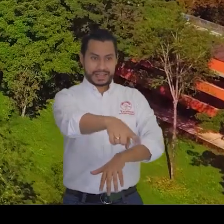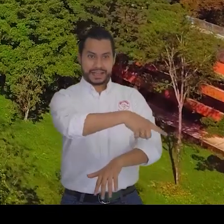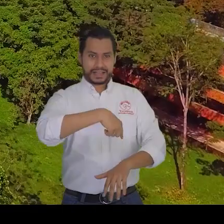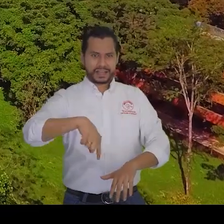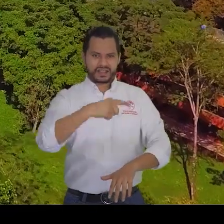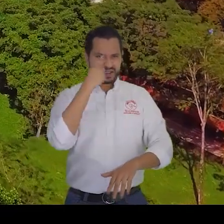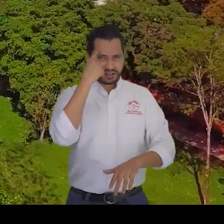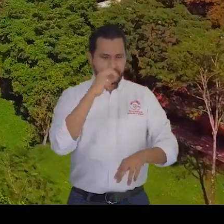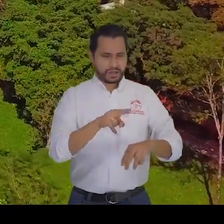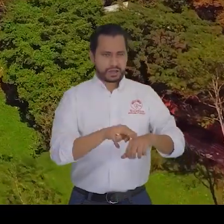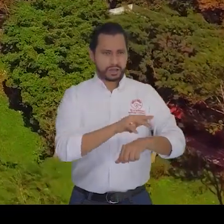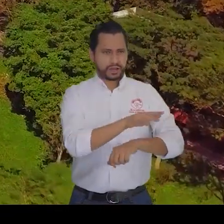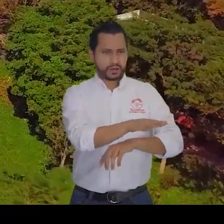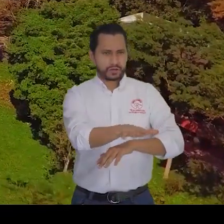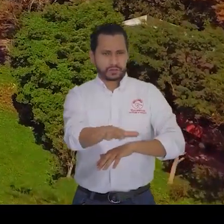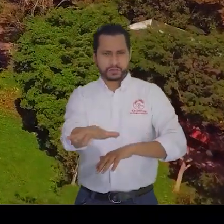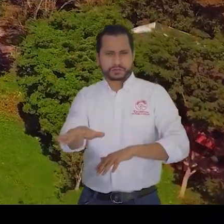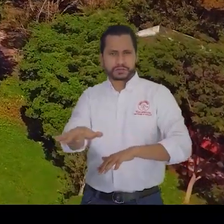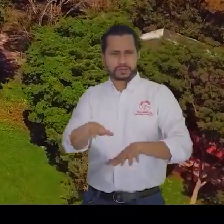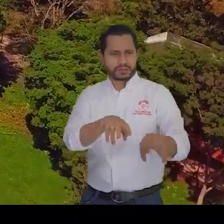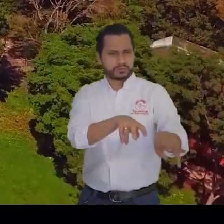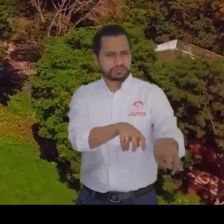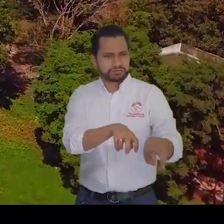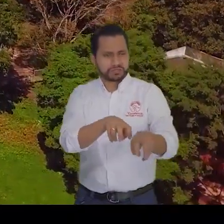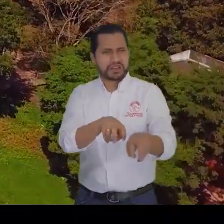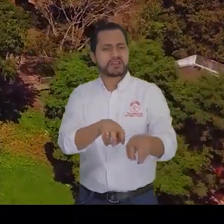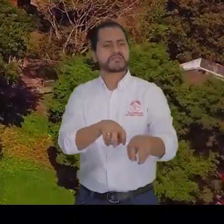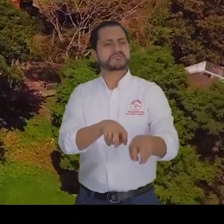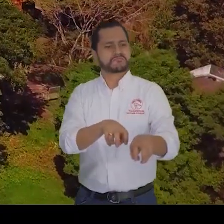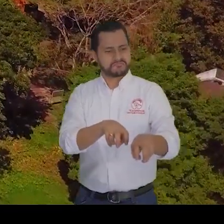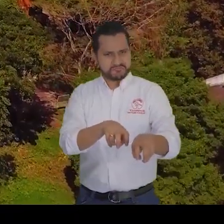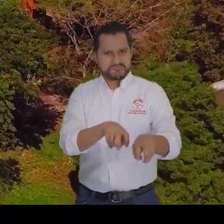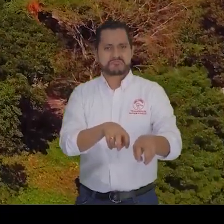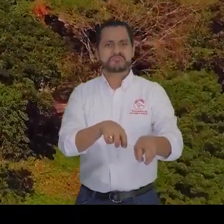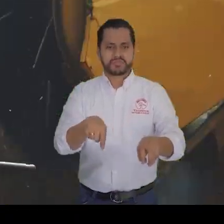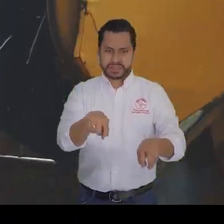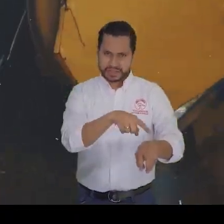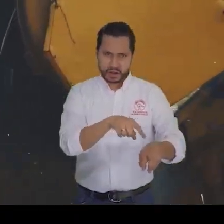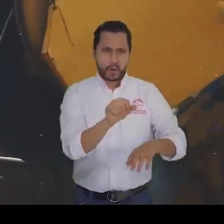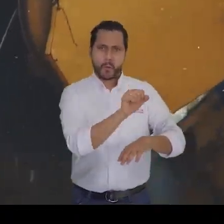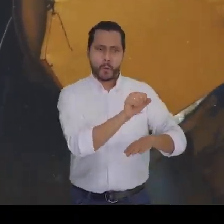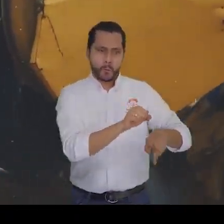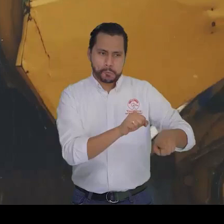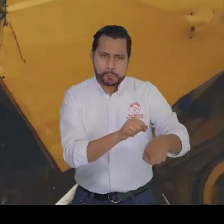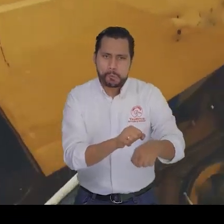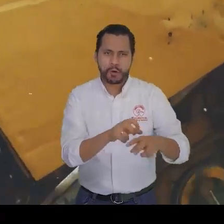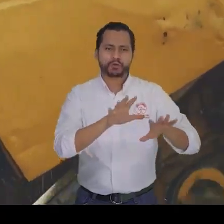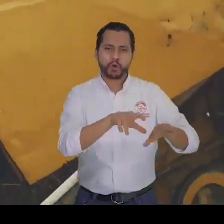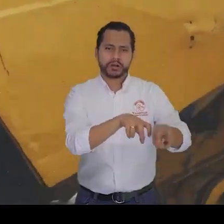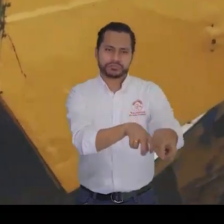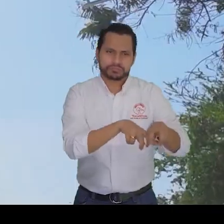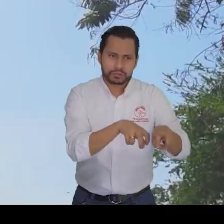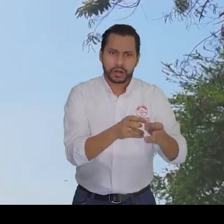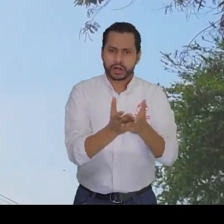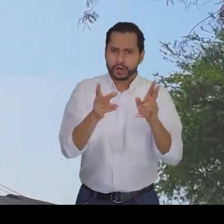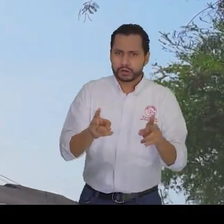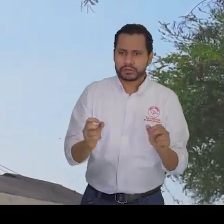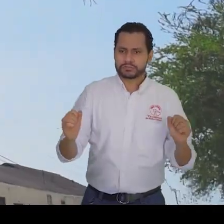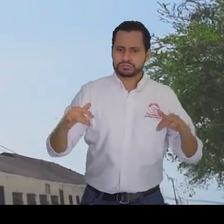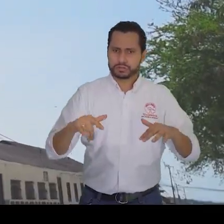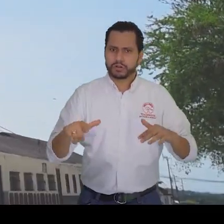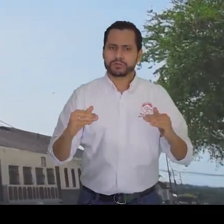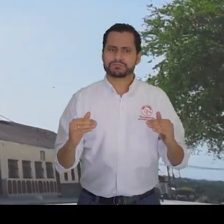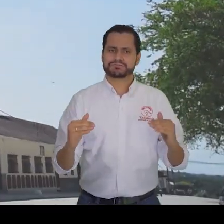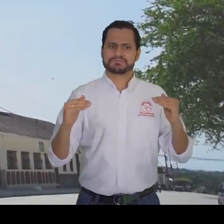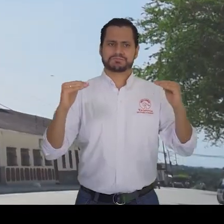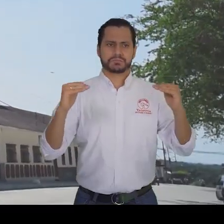su entorno, caracterizado por la riqueza de recursos naturales, el gran potencial agrario, la baja cobertura y